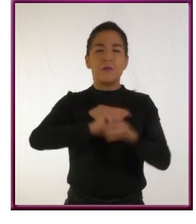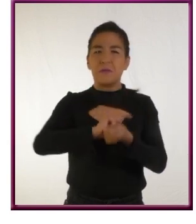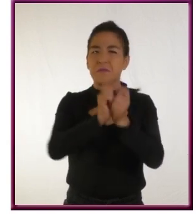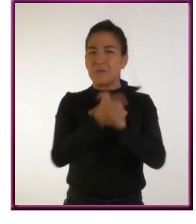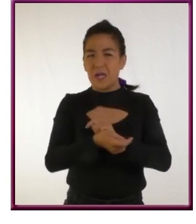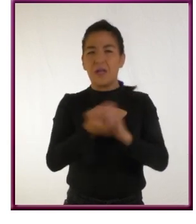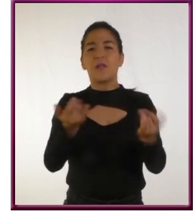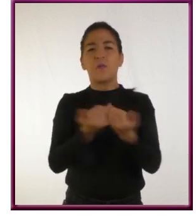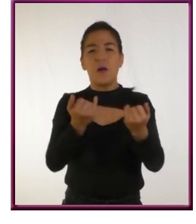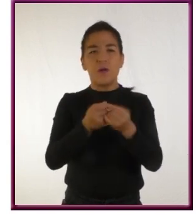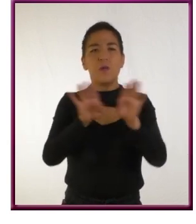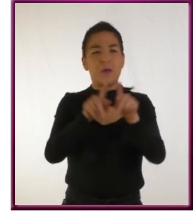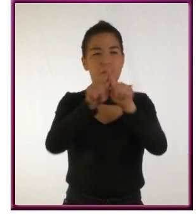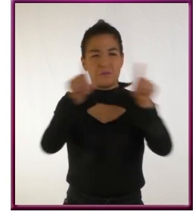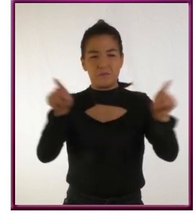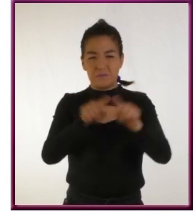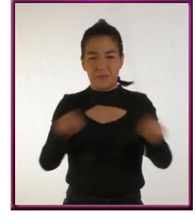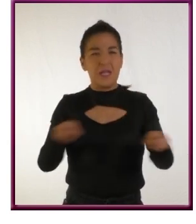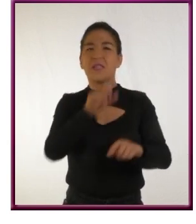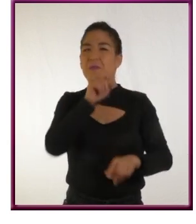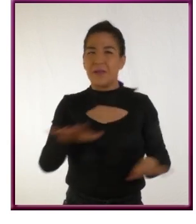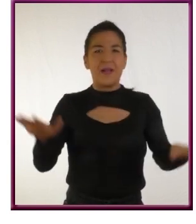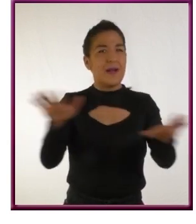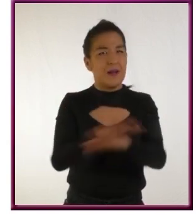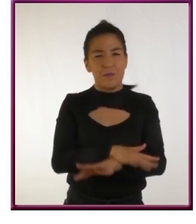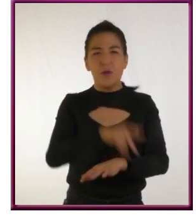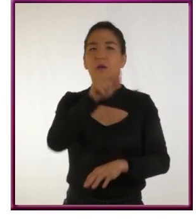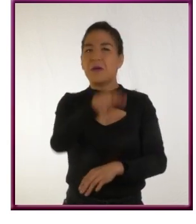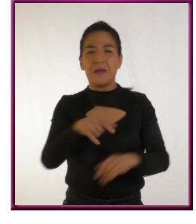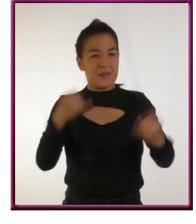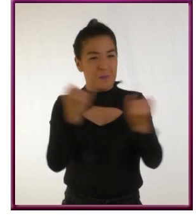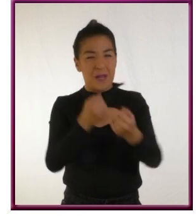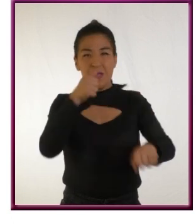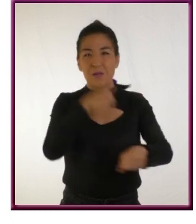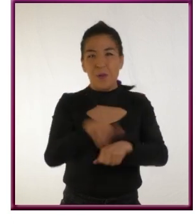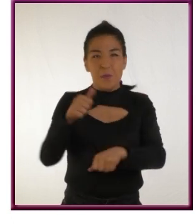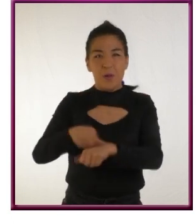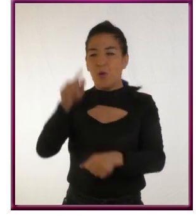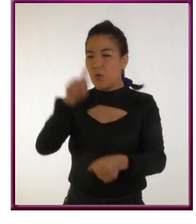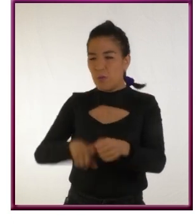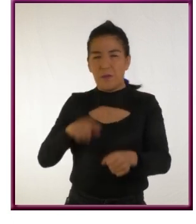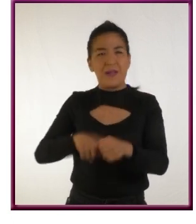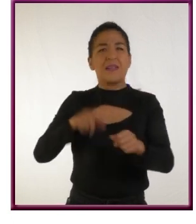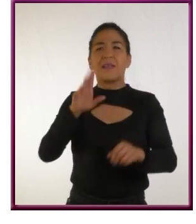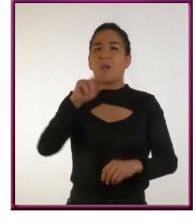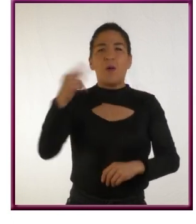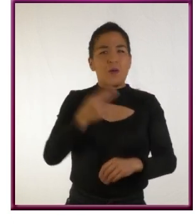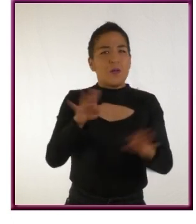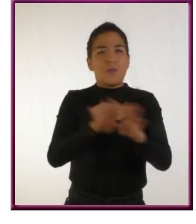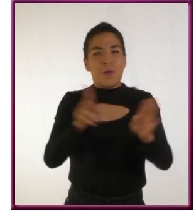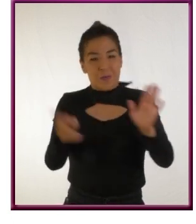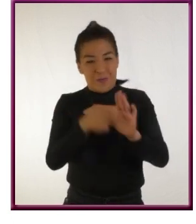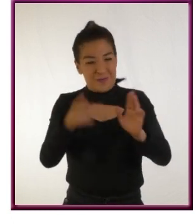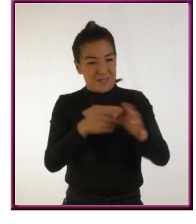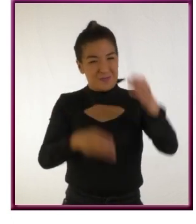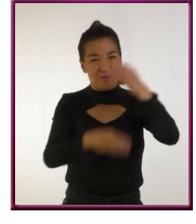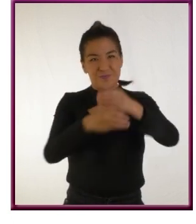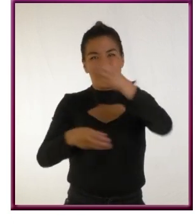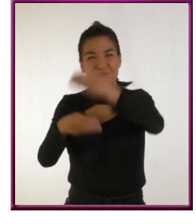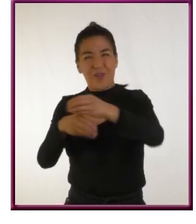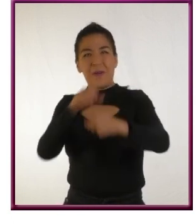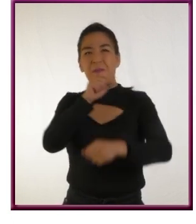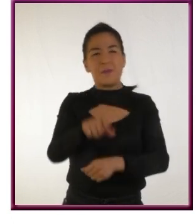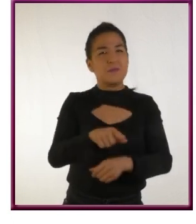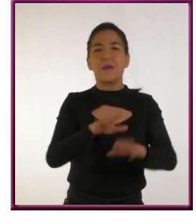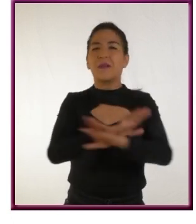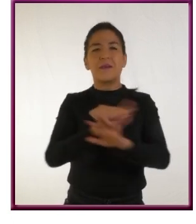transformar, uno puede intercambiar renglones y transformar, y la propiedad de que sigan apareciendo todos los colores sin repetirse en renglones y en